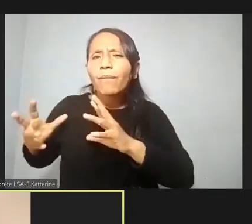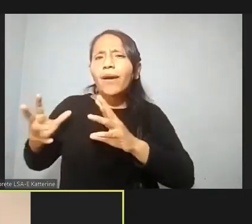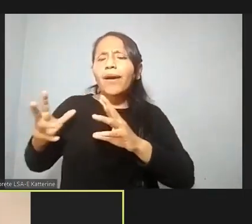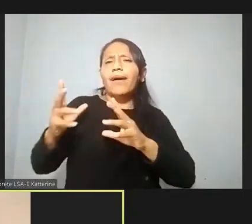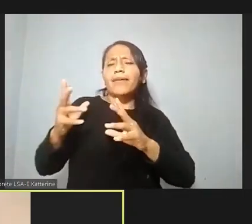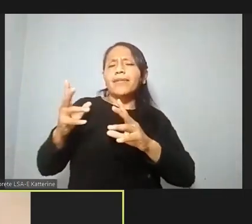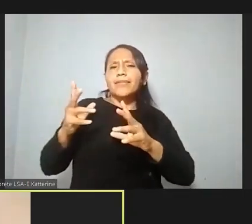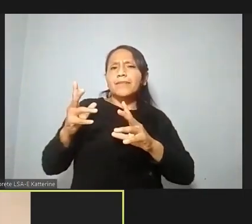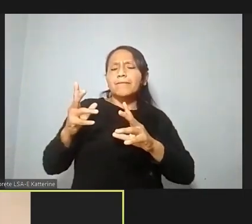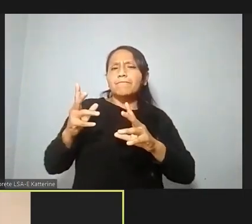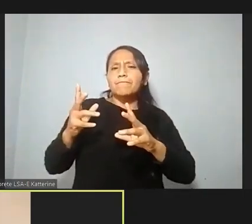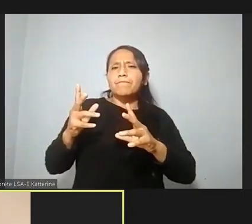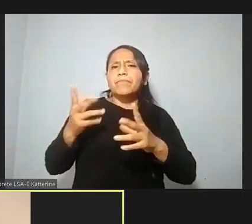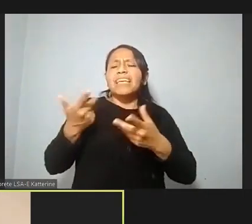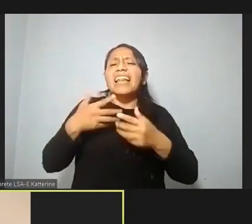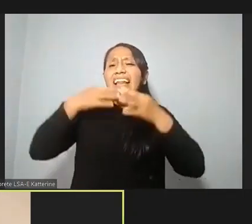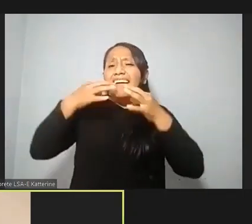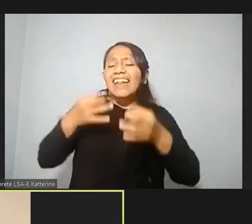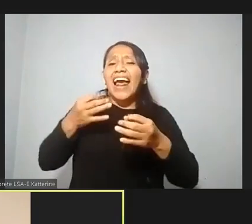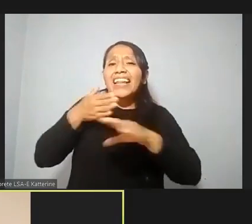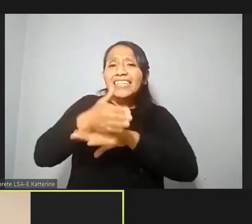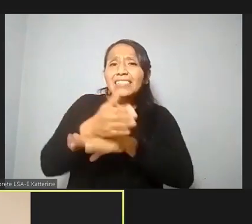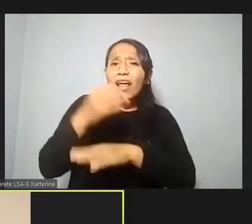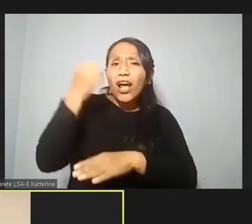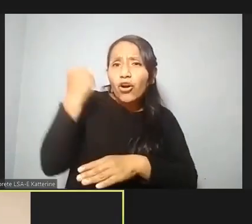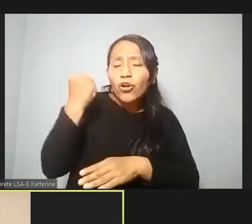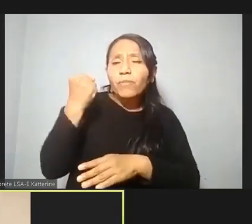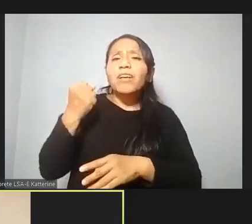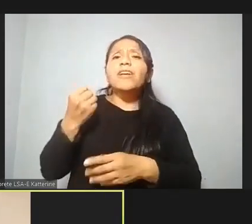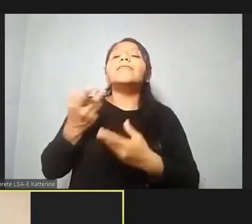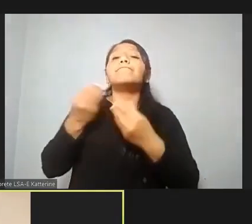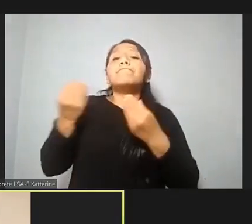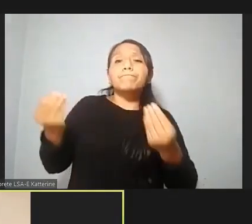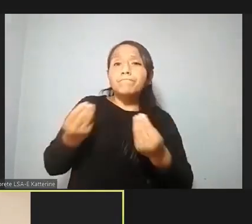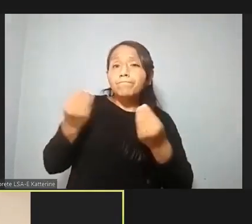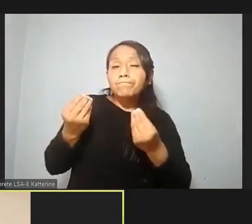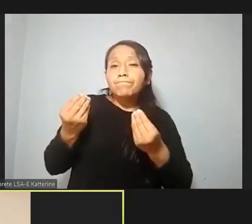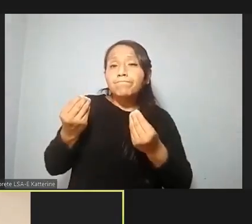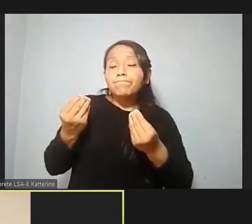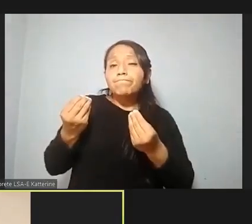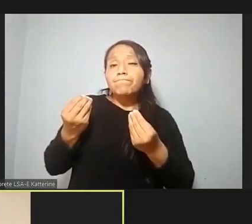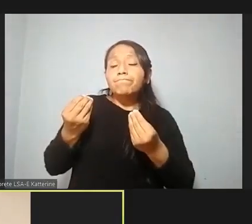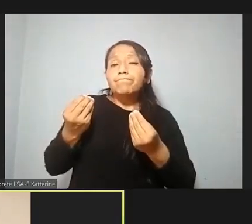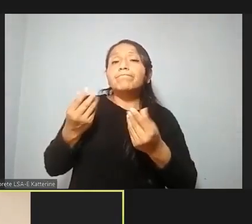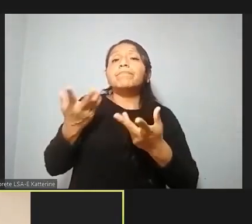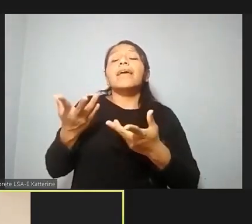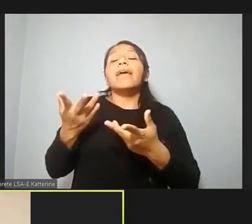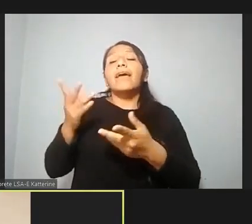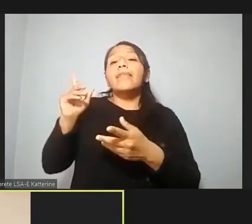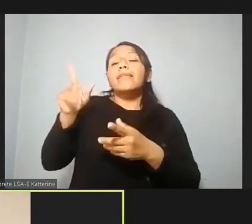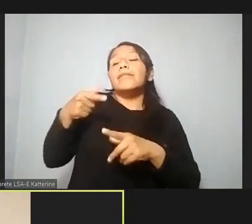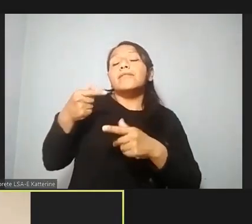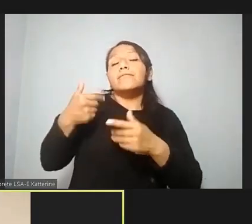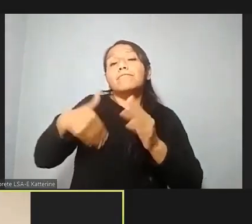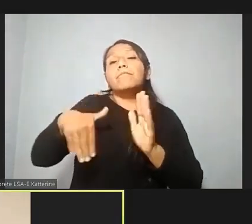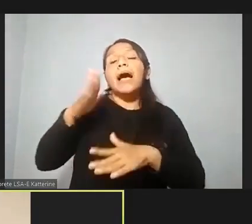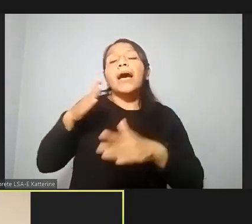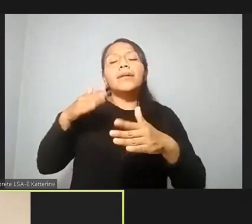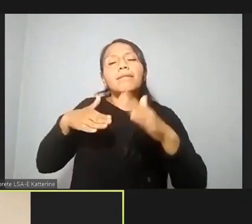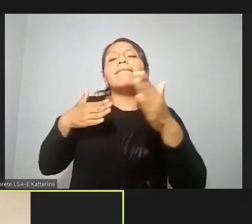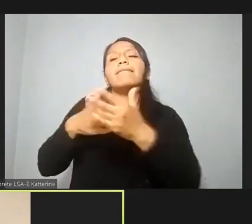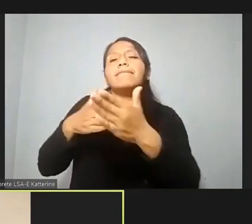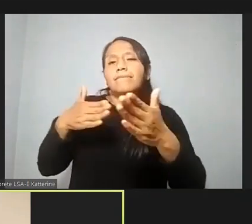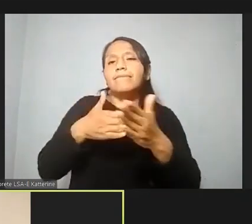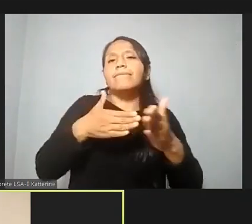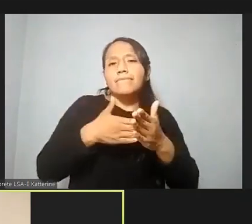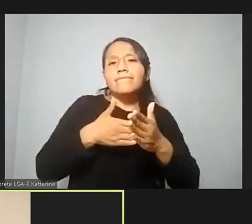Y la accesibilidad económica termina convirtiéndose en muchas veces en una de las mayores barreras al que